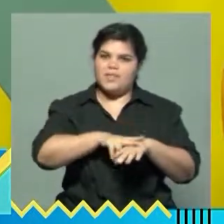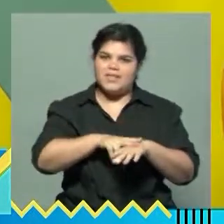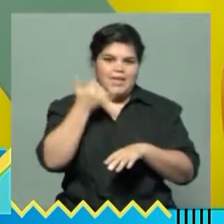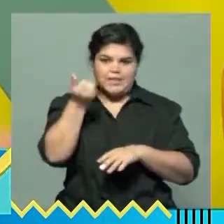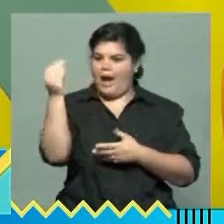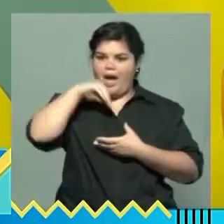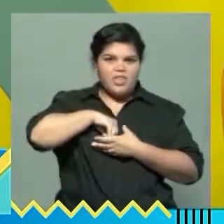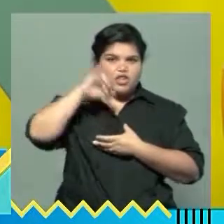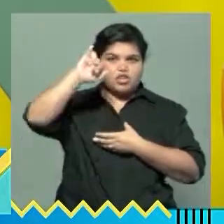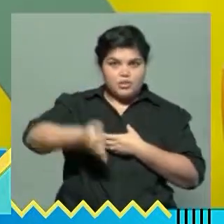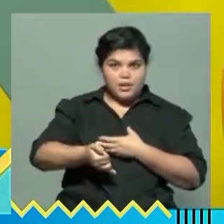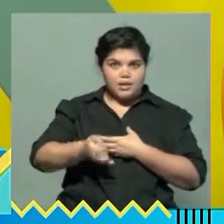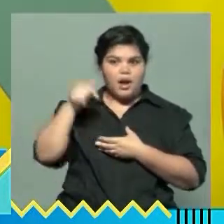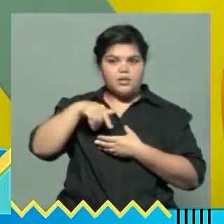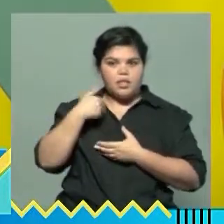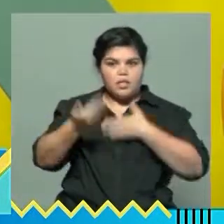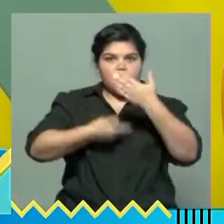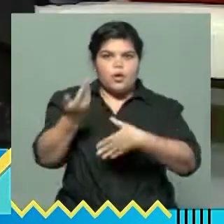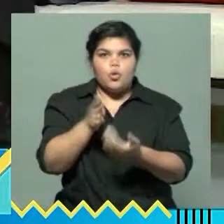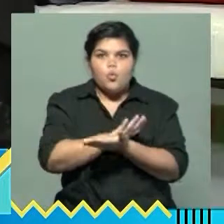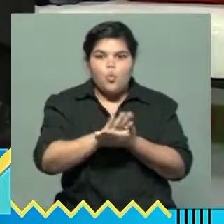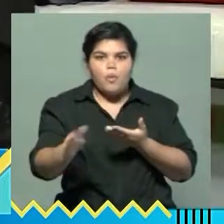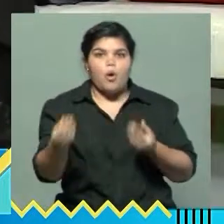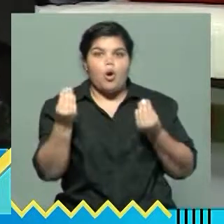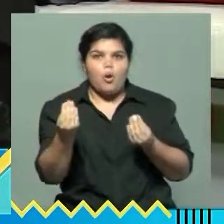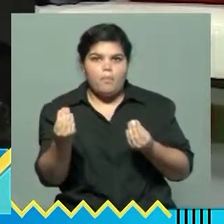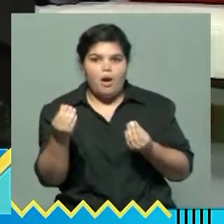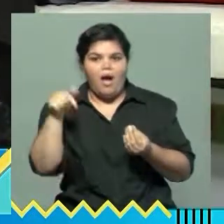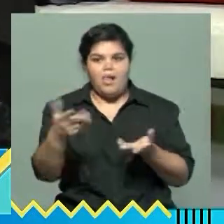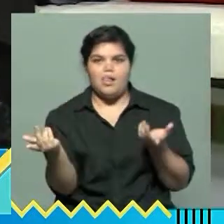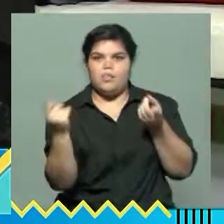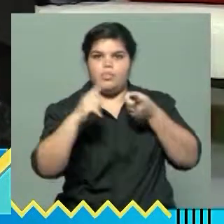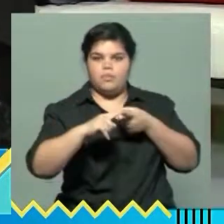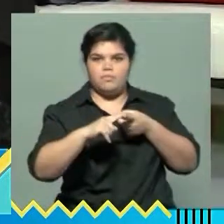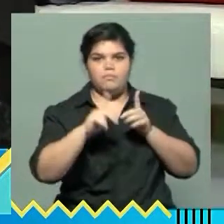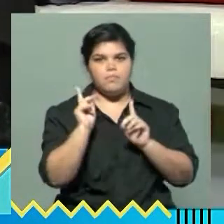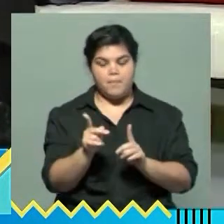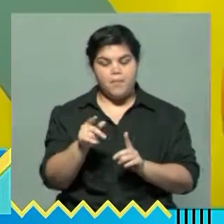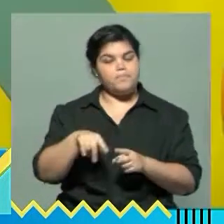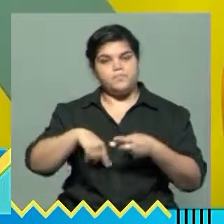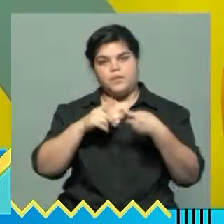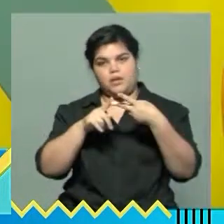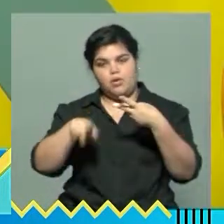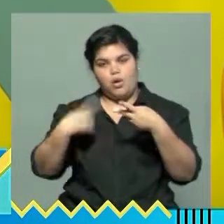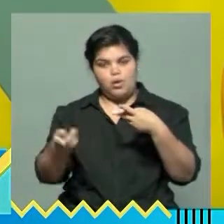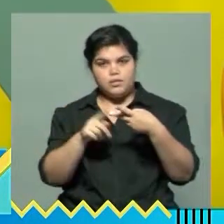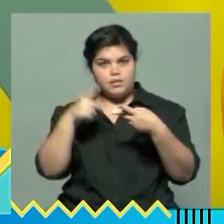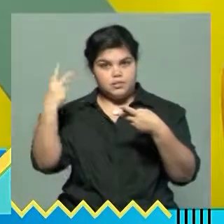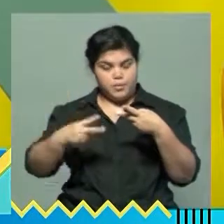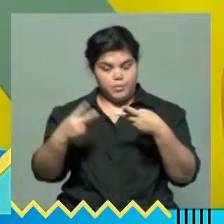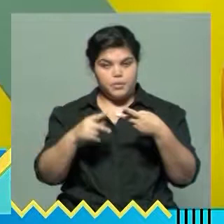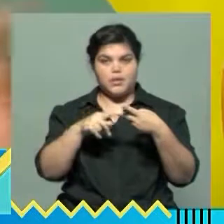hay forma de que yo pueda aprender algo nuevo. Claro, incorpora. Y la segunda reflexión, comparando